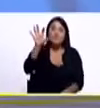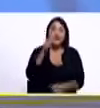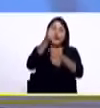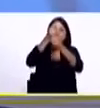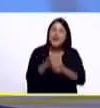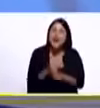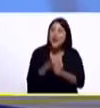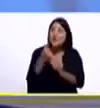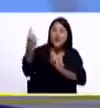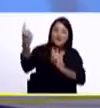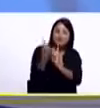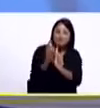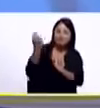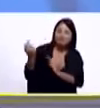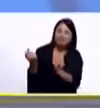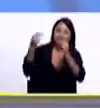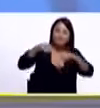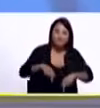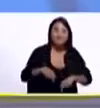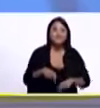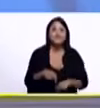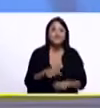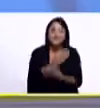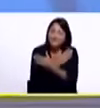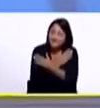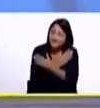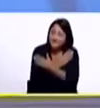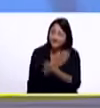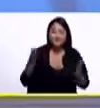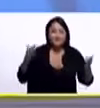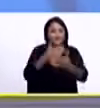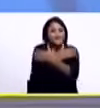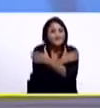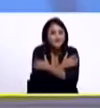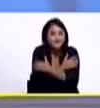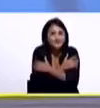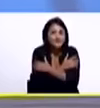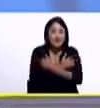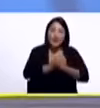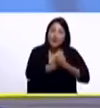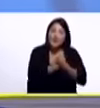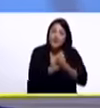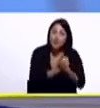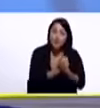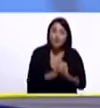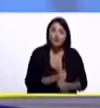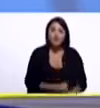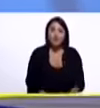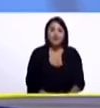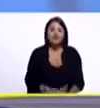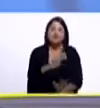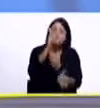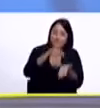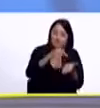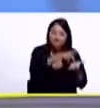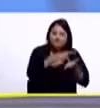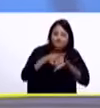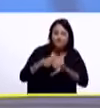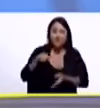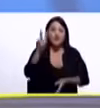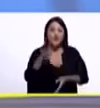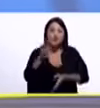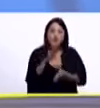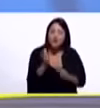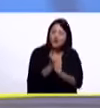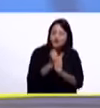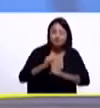esperándolo, siempre esperándolo para acogerlo con los brazos abiertos, con amor y que se reintegren a la vida social, económica